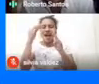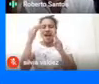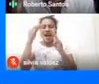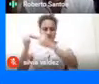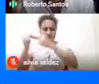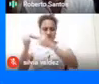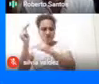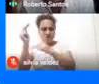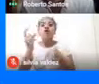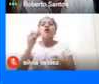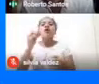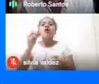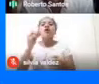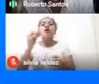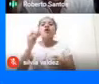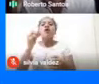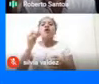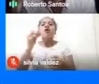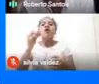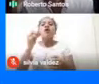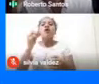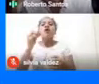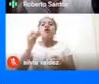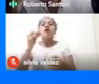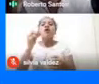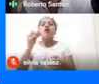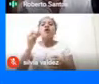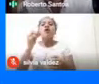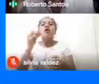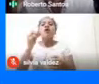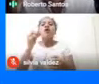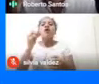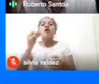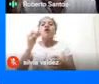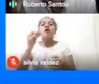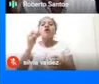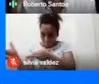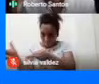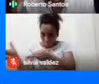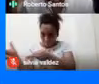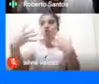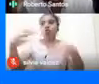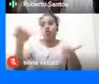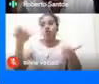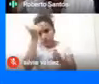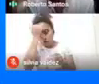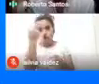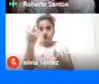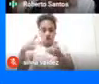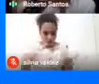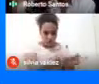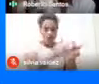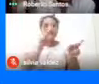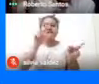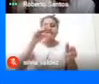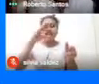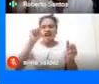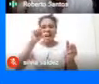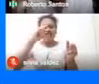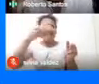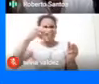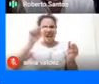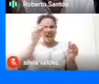La capilla del Humilladero El río Por supuesto El río Es fundamental Los dos ríos El río Bicachá Que es